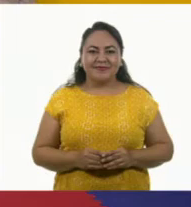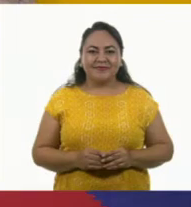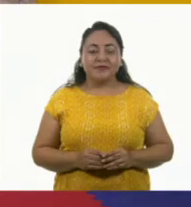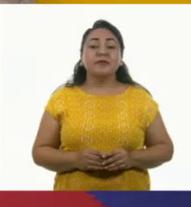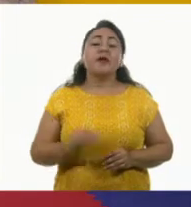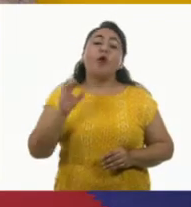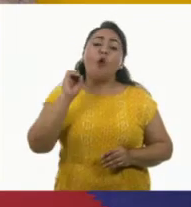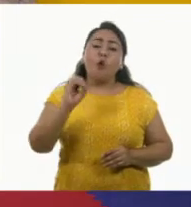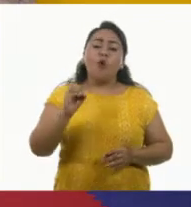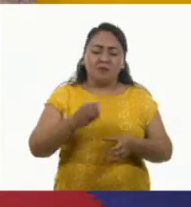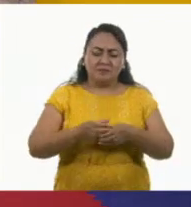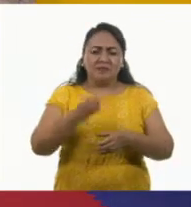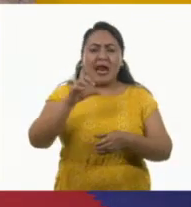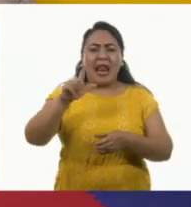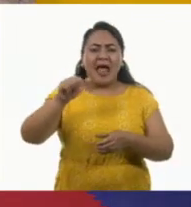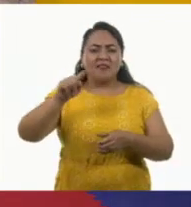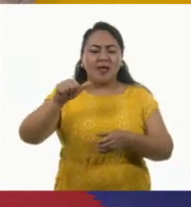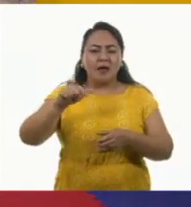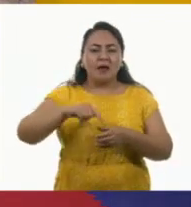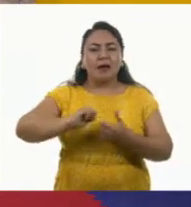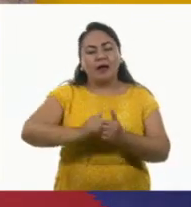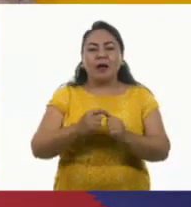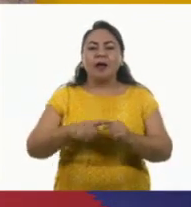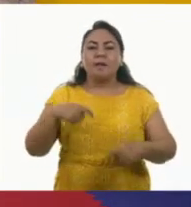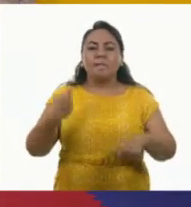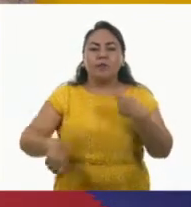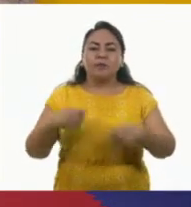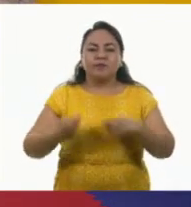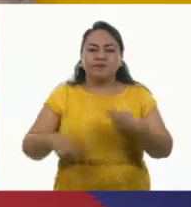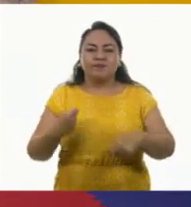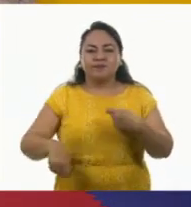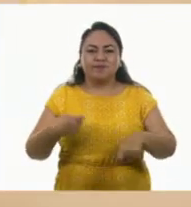O una lata que se convierte en un tambor.